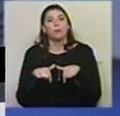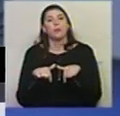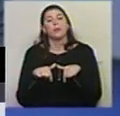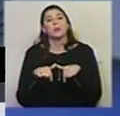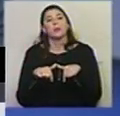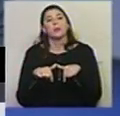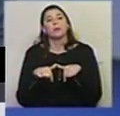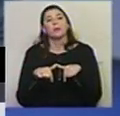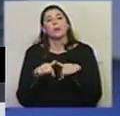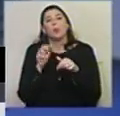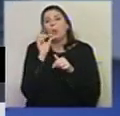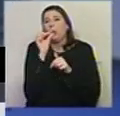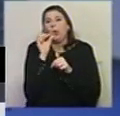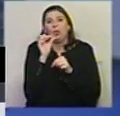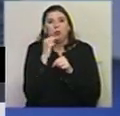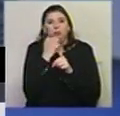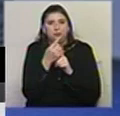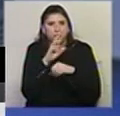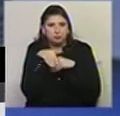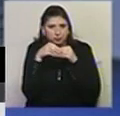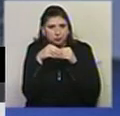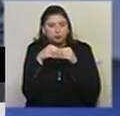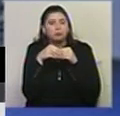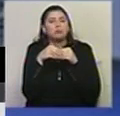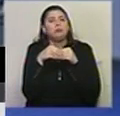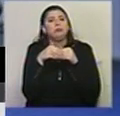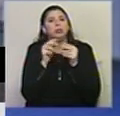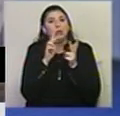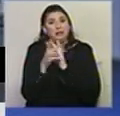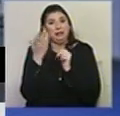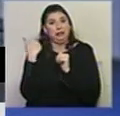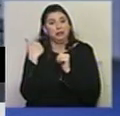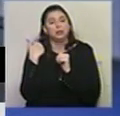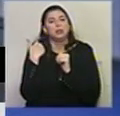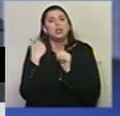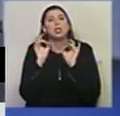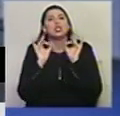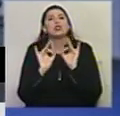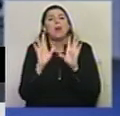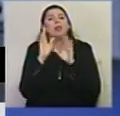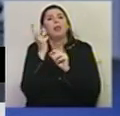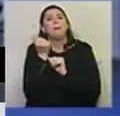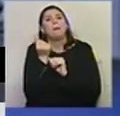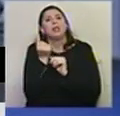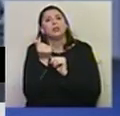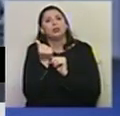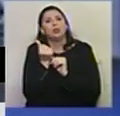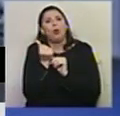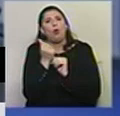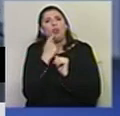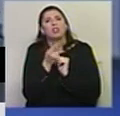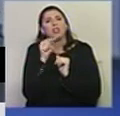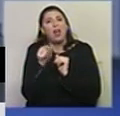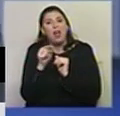Un pequeño agregado con respecto a esto que ustedes escuchaban recién. Por ejemplo, ¿solamente el precio deberá ser lo que defina a este tipo